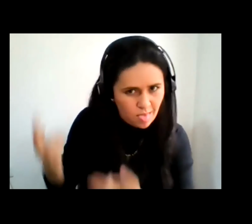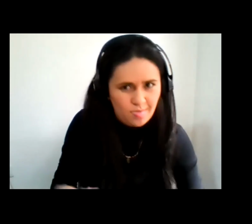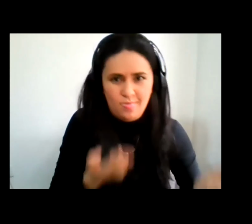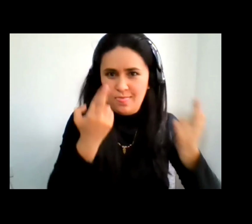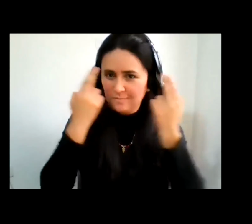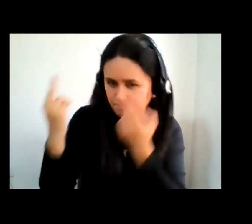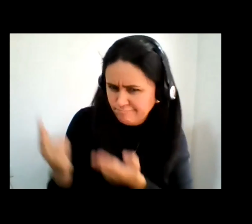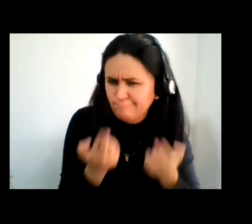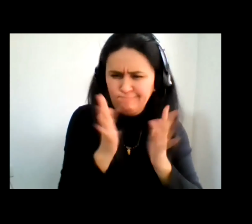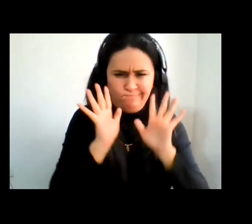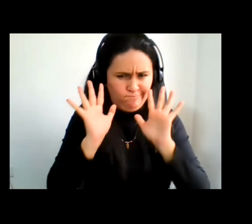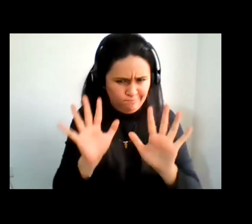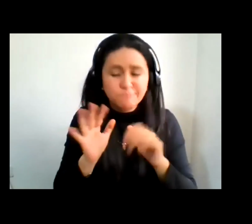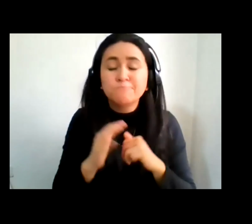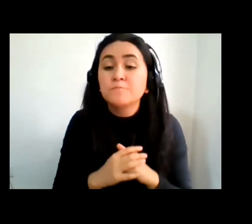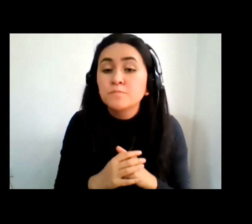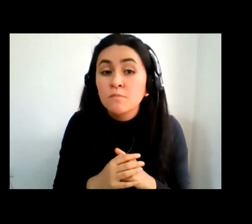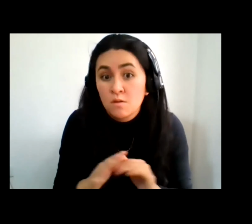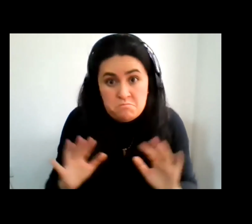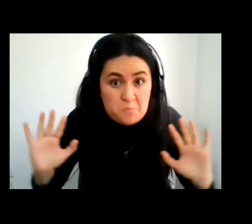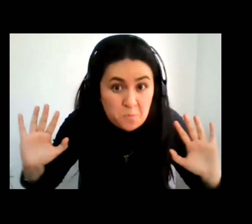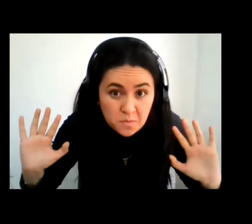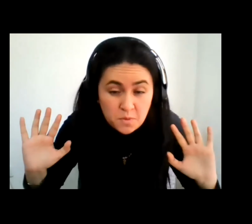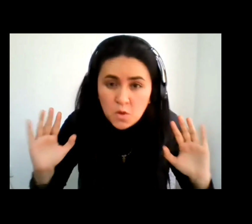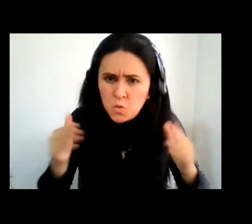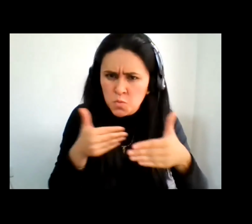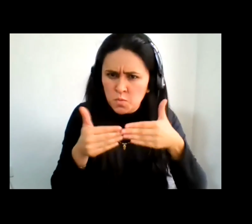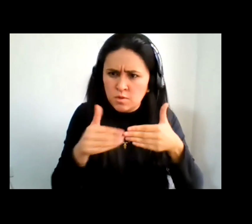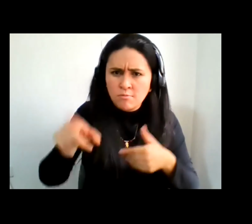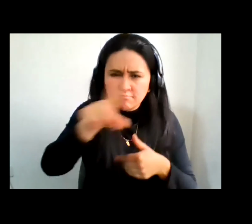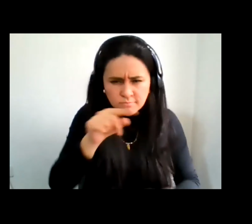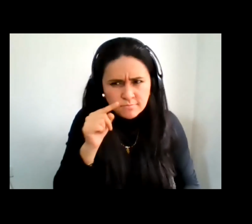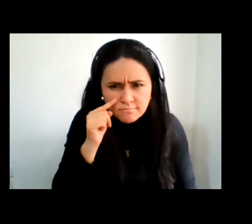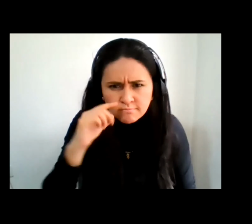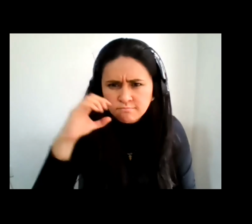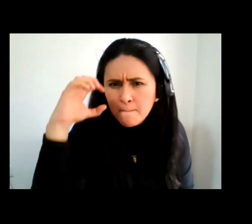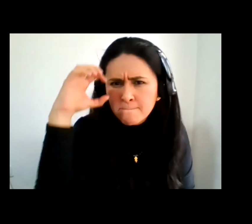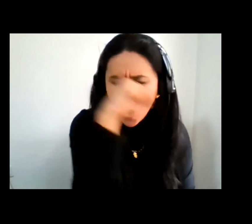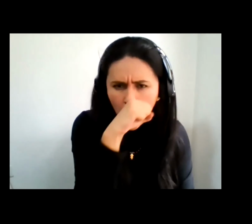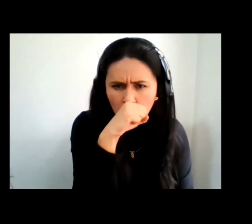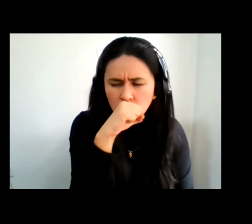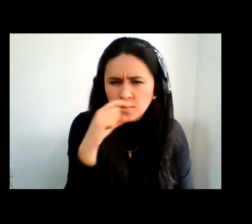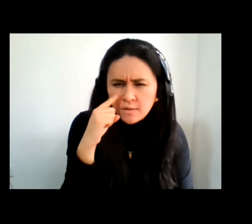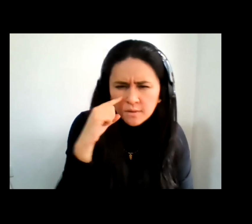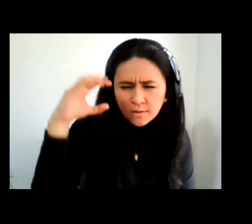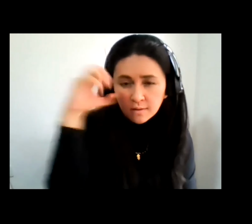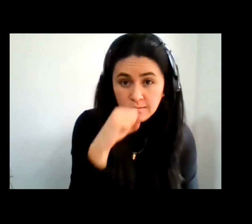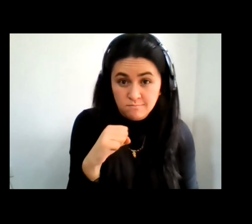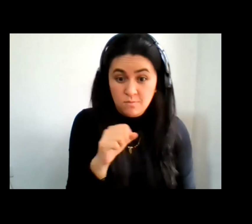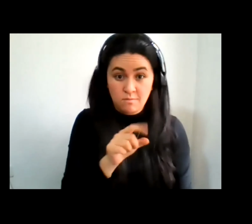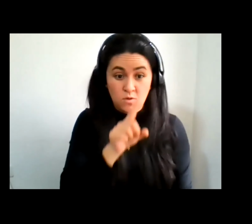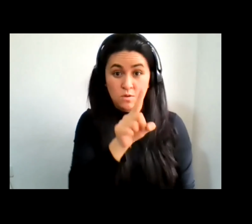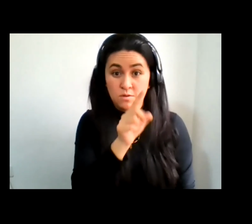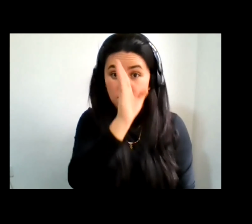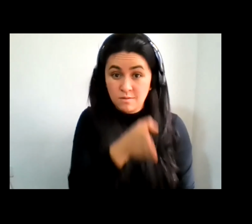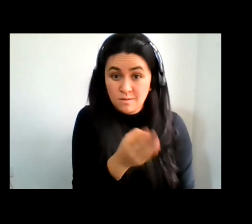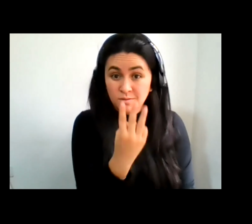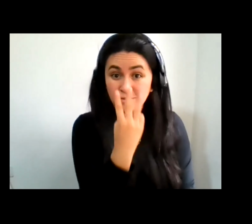no creo que a nadie le pase desapercibido que prácticamente una tercera parte de la